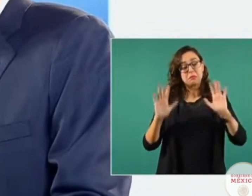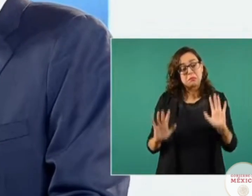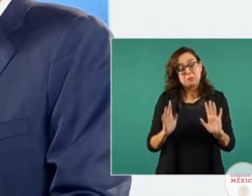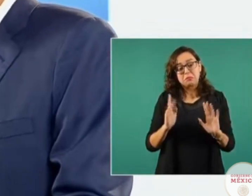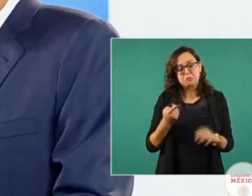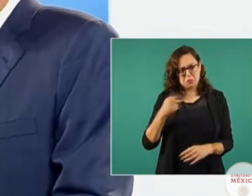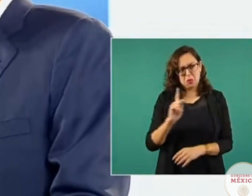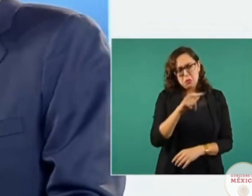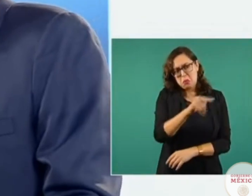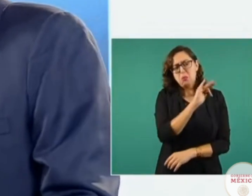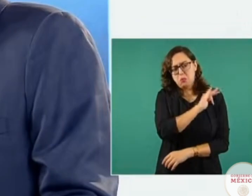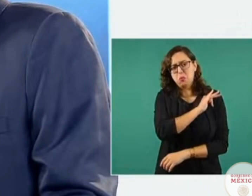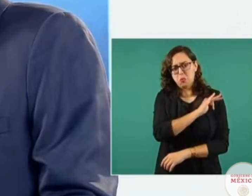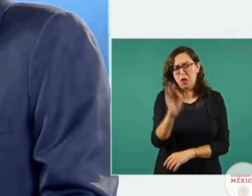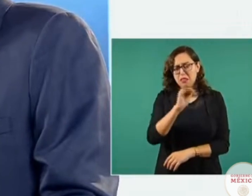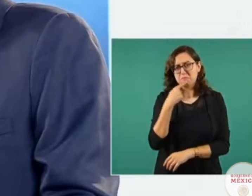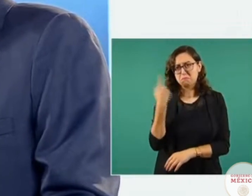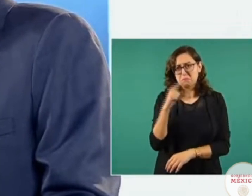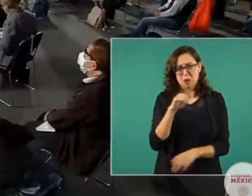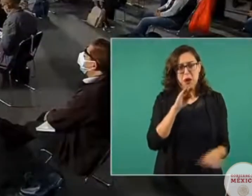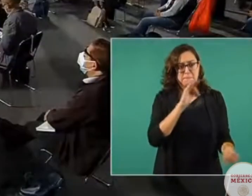Pero que vaya.